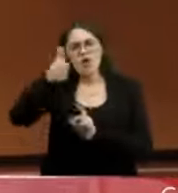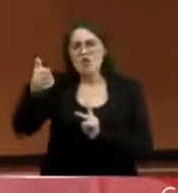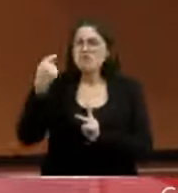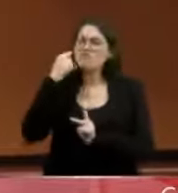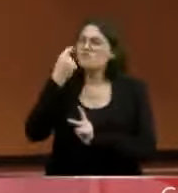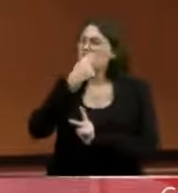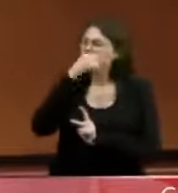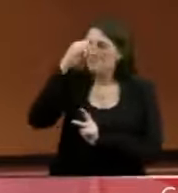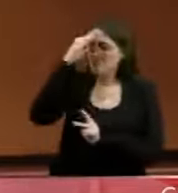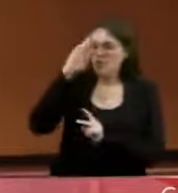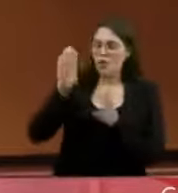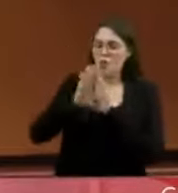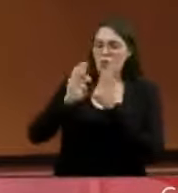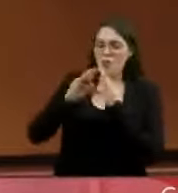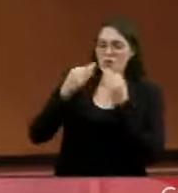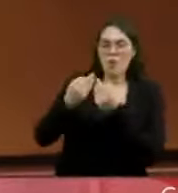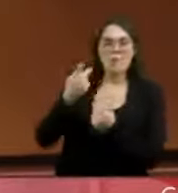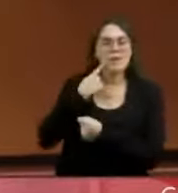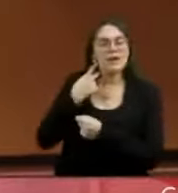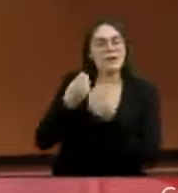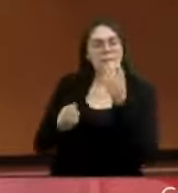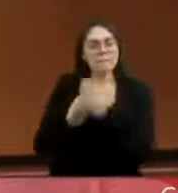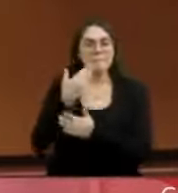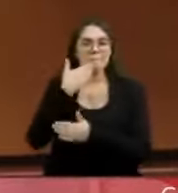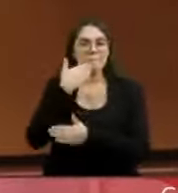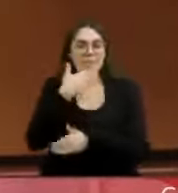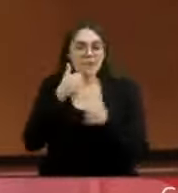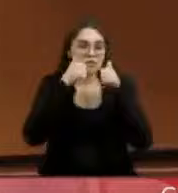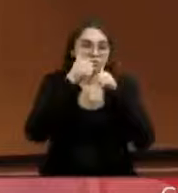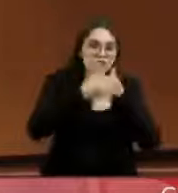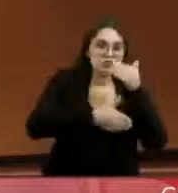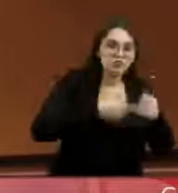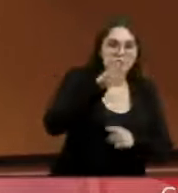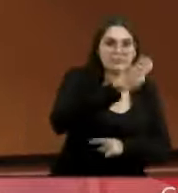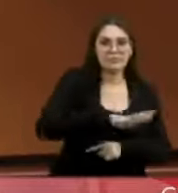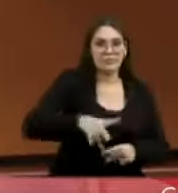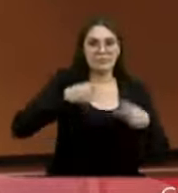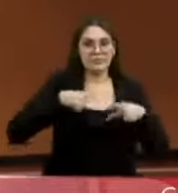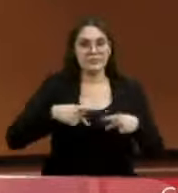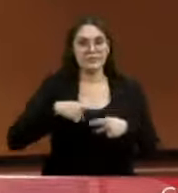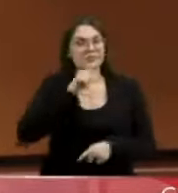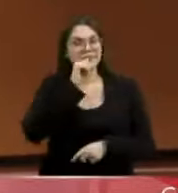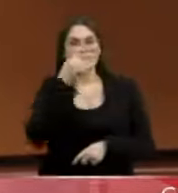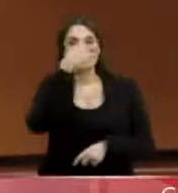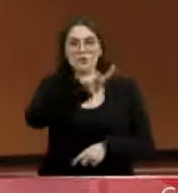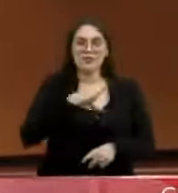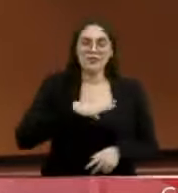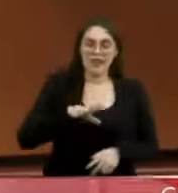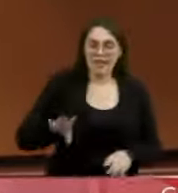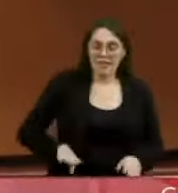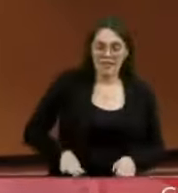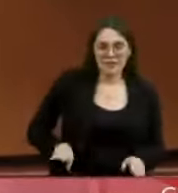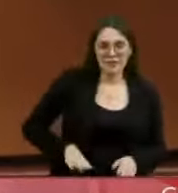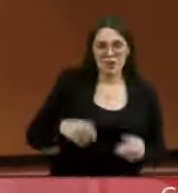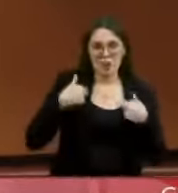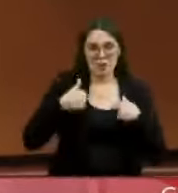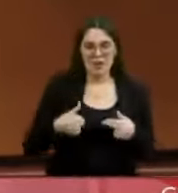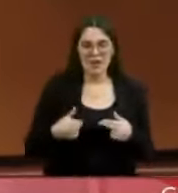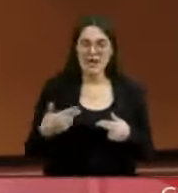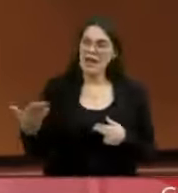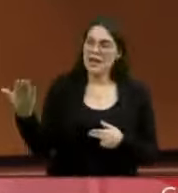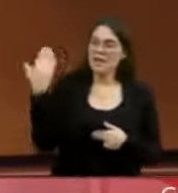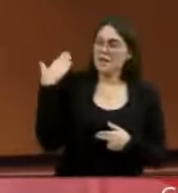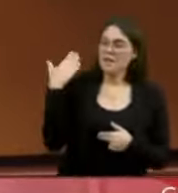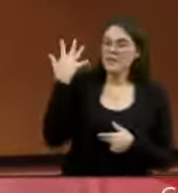de verdadero servicio con el pueblo. Y con ese genio que le caracteriza, el 5 de febrero de